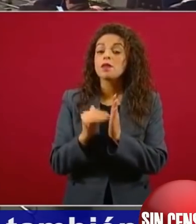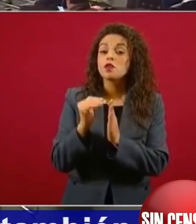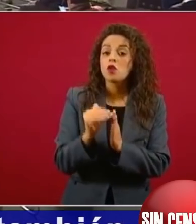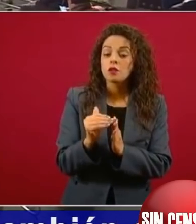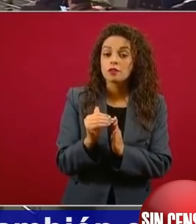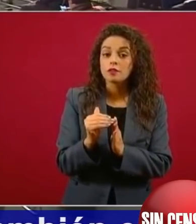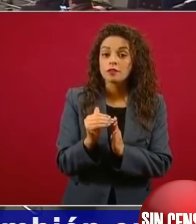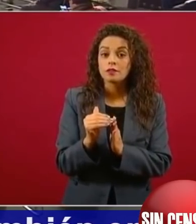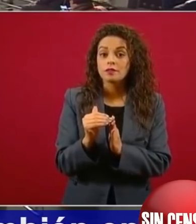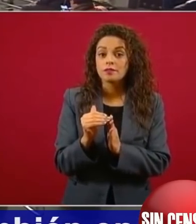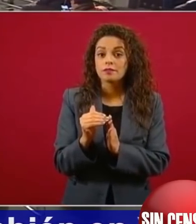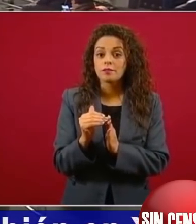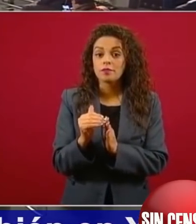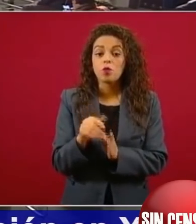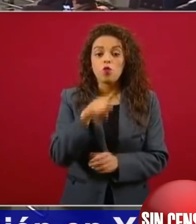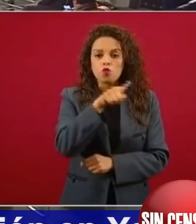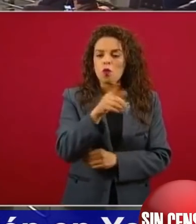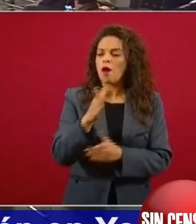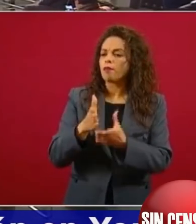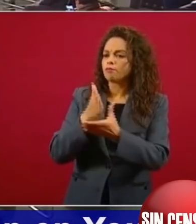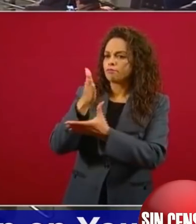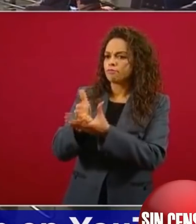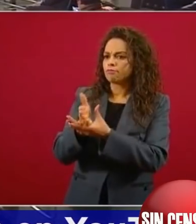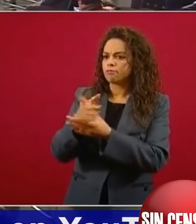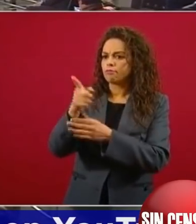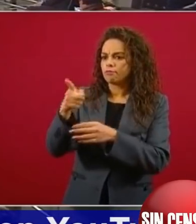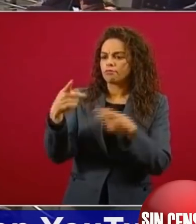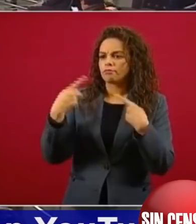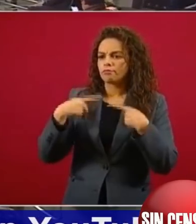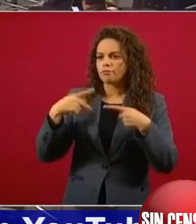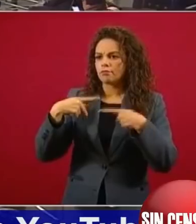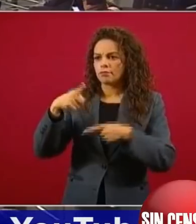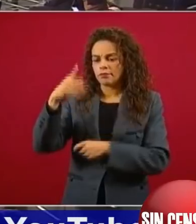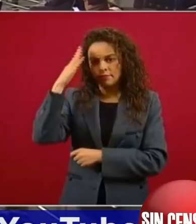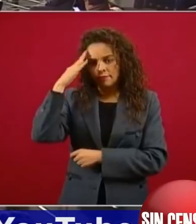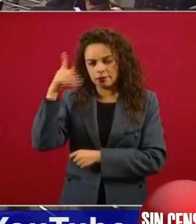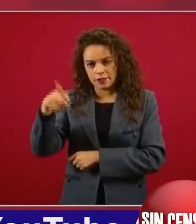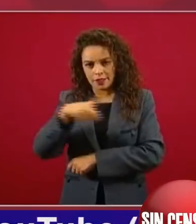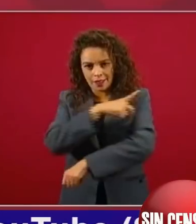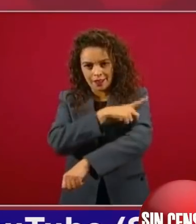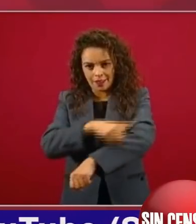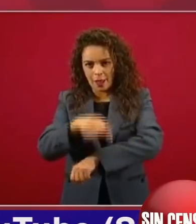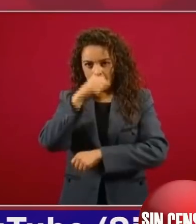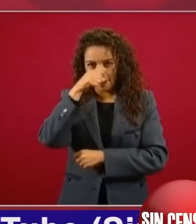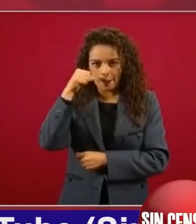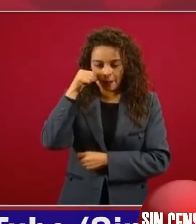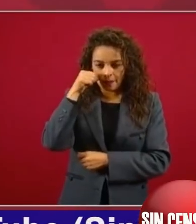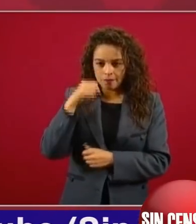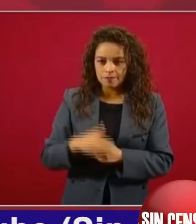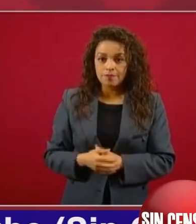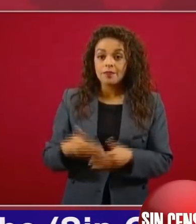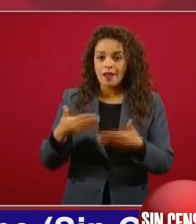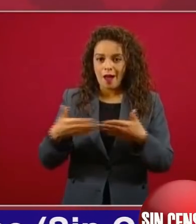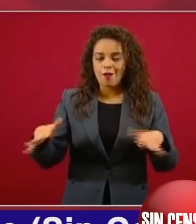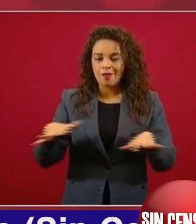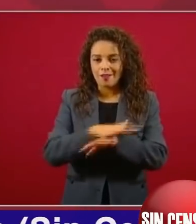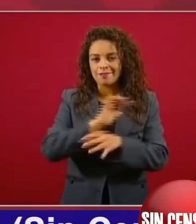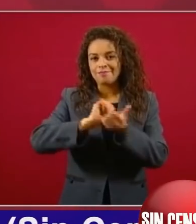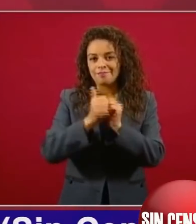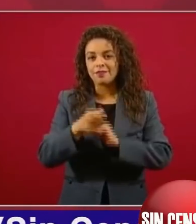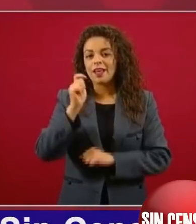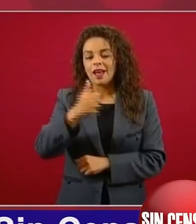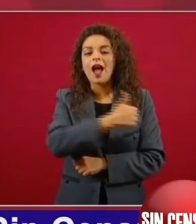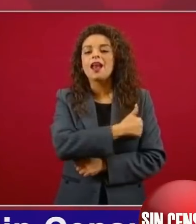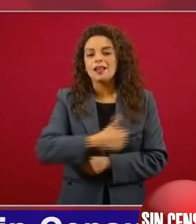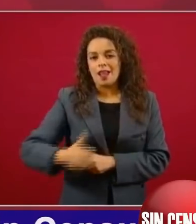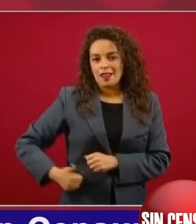Entonces, ibas con el delegado de la delegación Benito Juárez, que ahora son alcaldías, y le